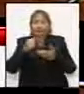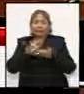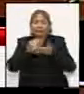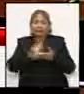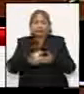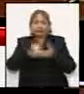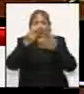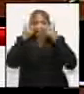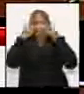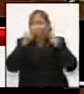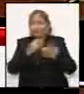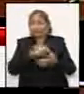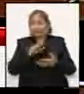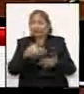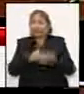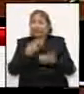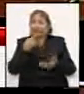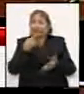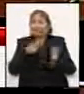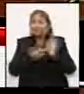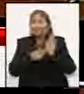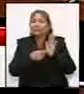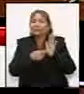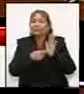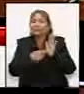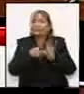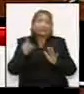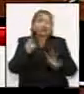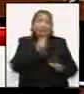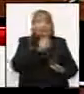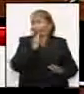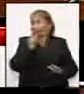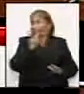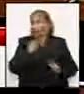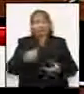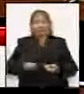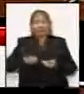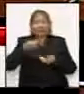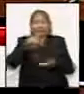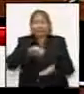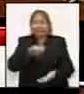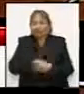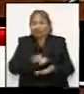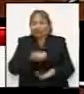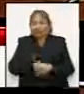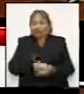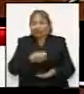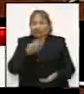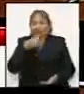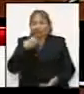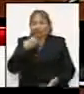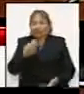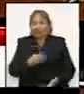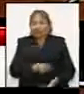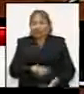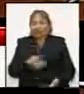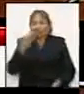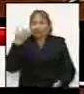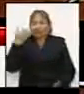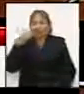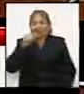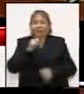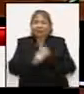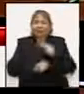auxiliares asistenciales, que fueron identificados que no le dimos su pago cuando debió ser, que fue entre los